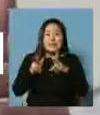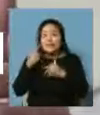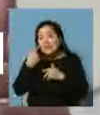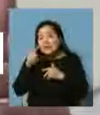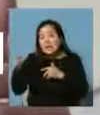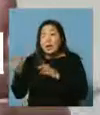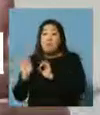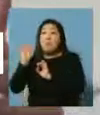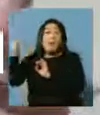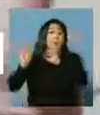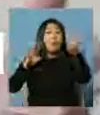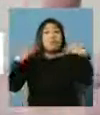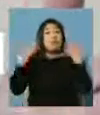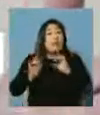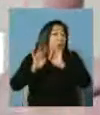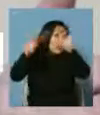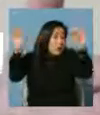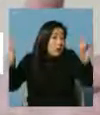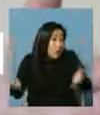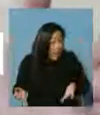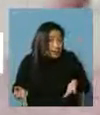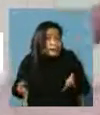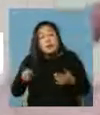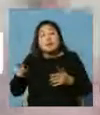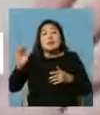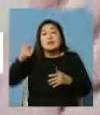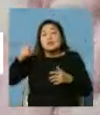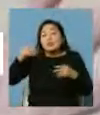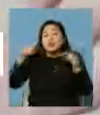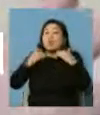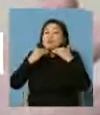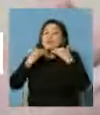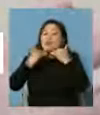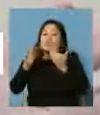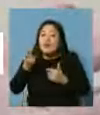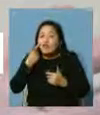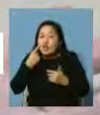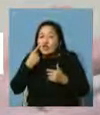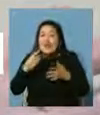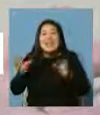no siga transmitiendo el virus, puede seguir transmitiendo el virus. Quizá no, es algo que no se conoce a